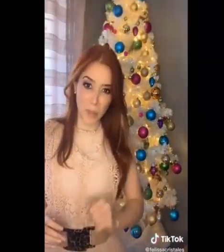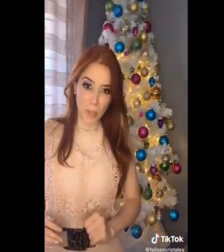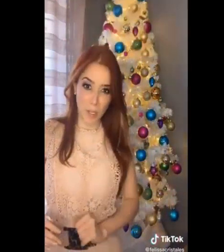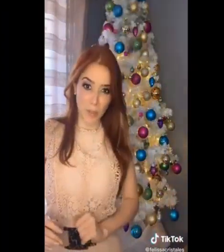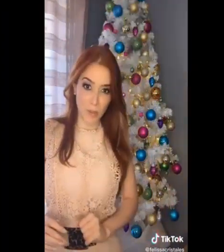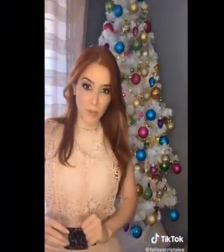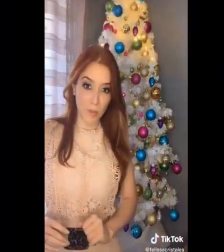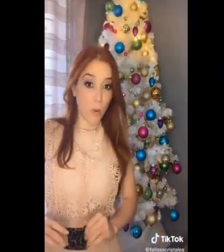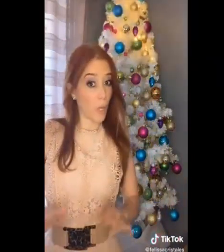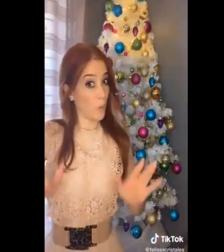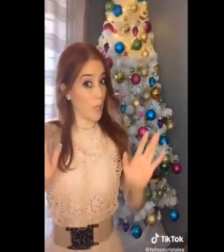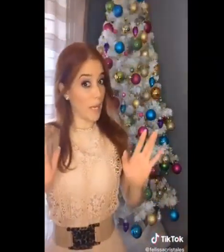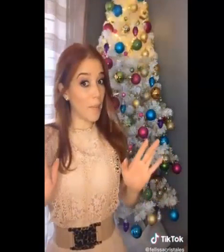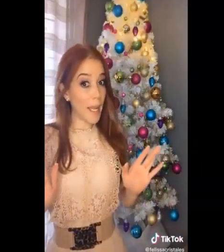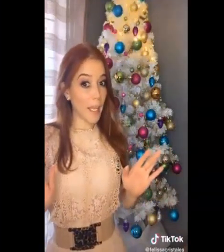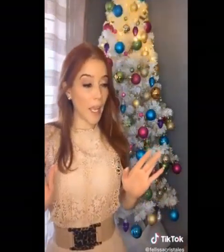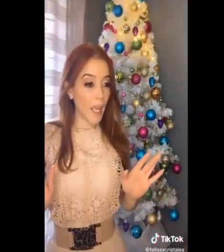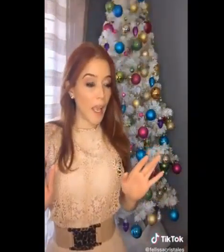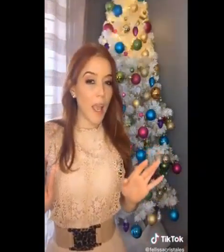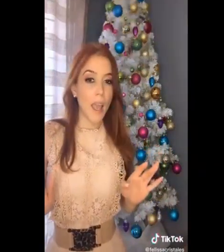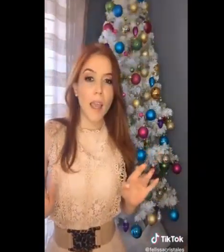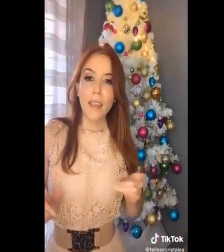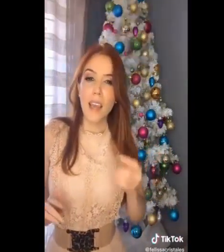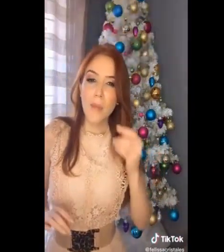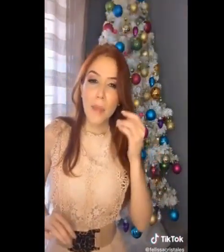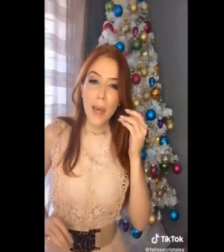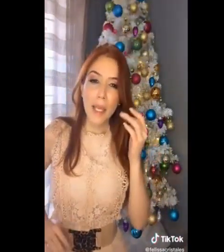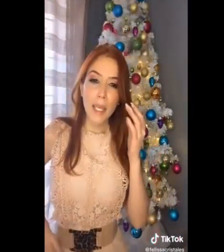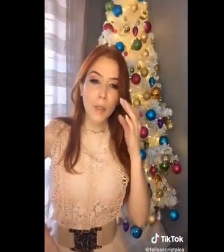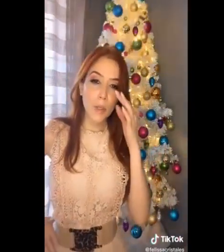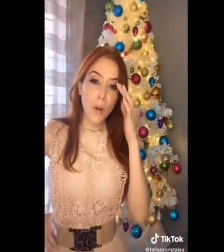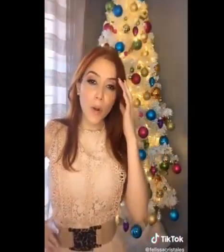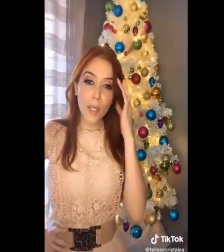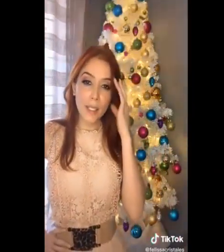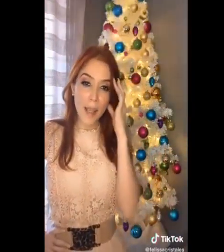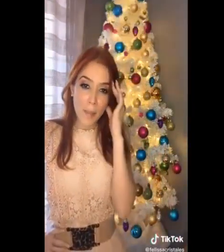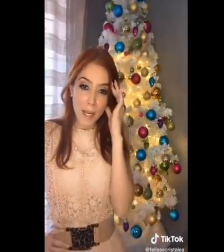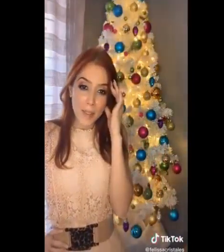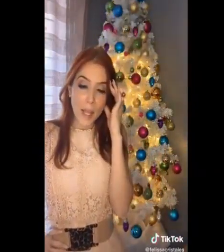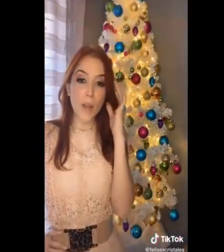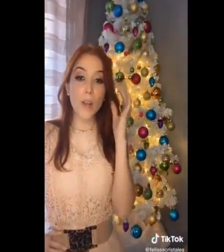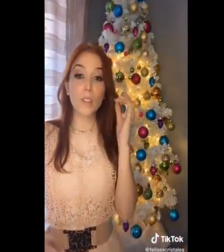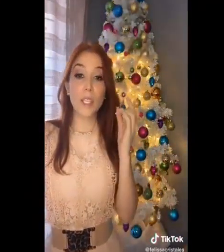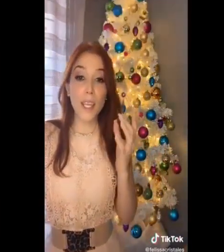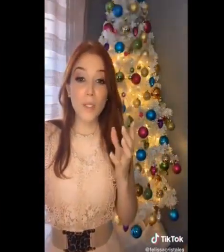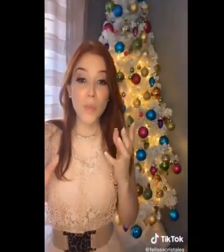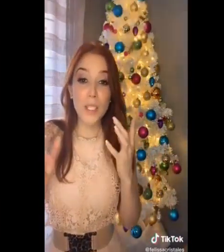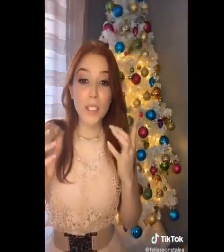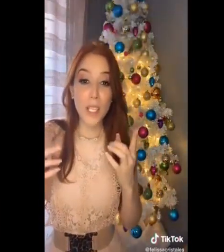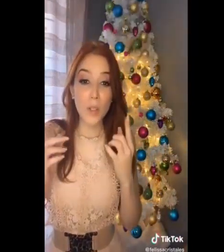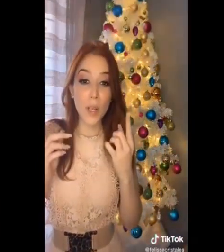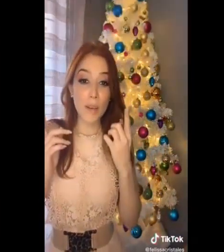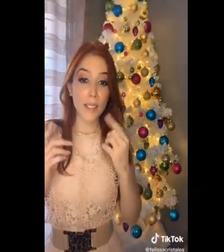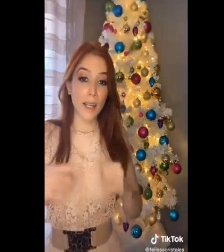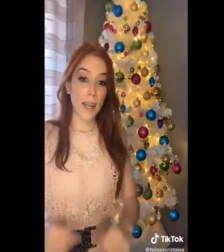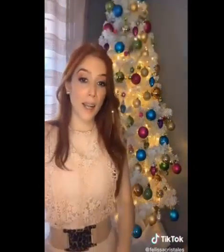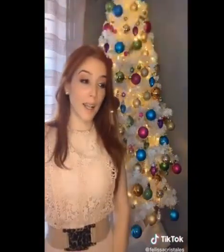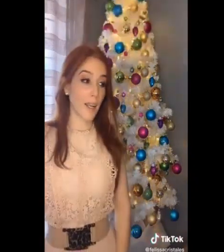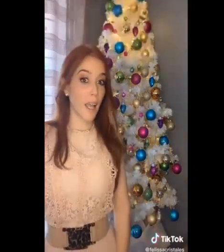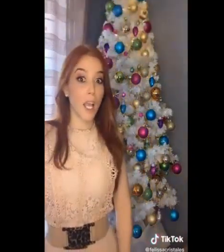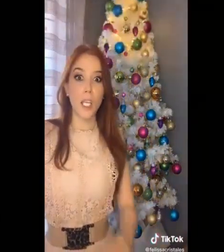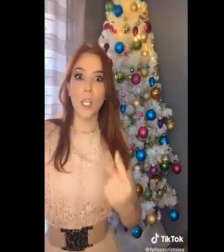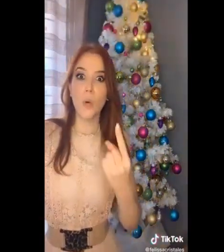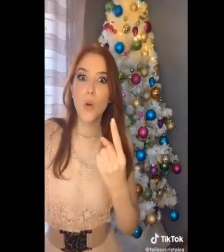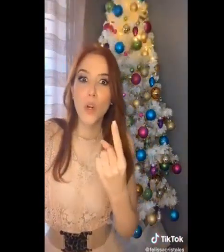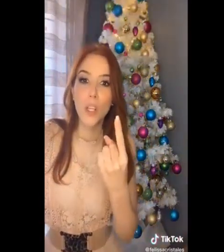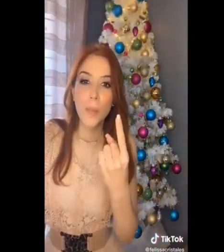12 diputados, cuando bien les vaya. Ya me imagino todos los que están esperanzados en los 6 puestitos que va a sacar